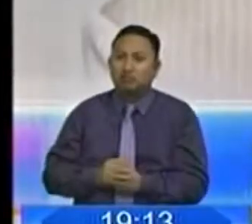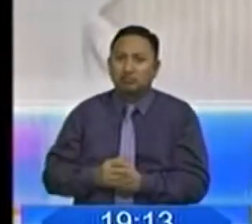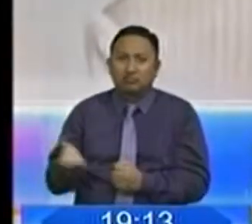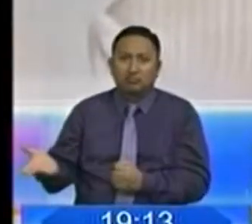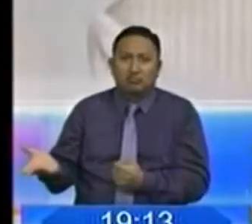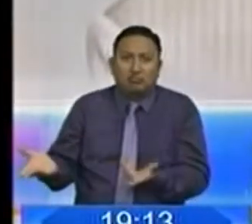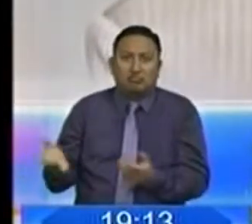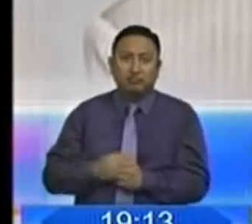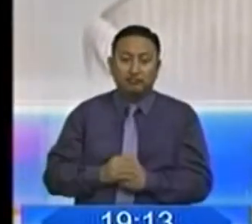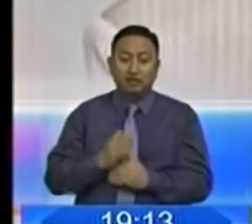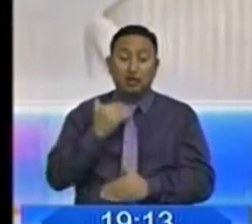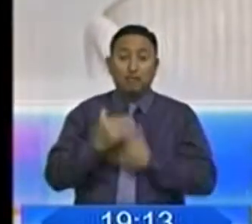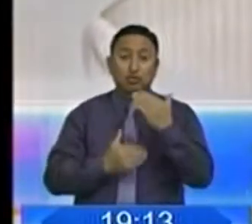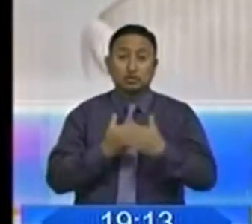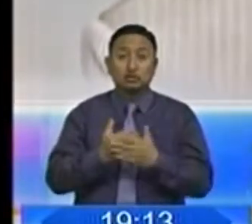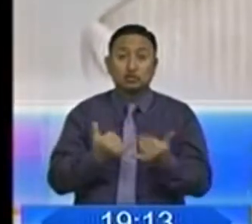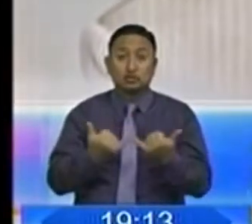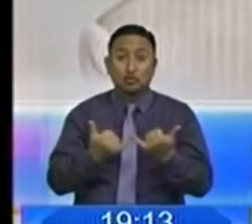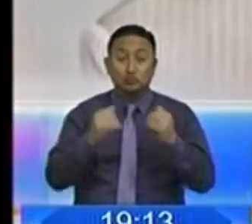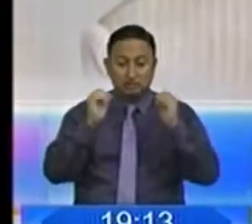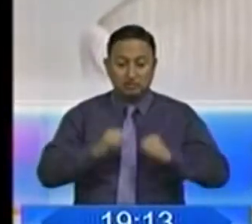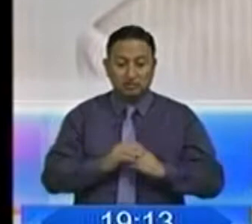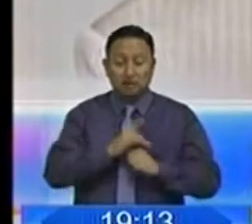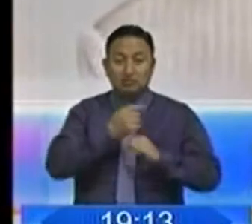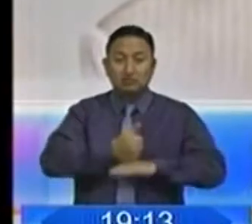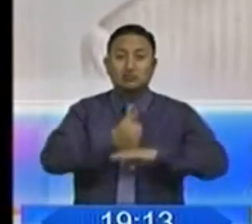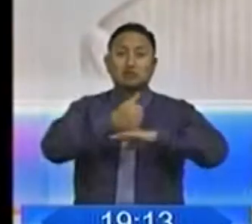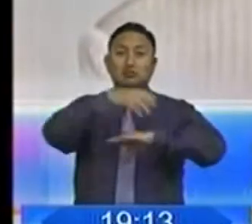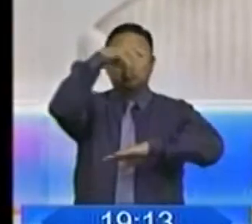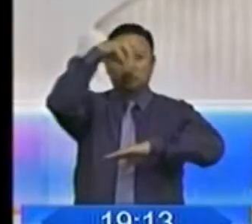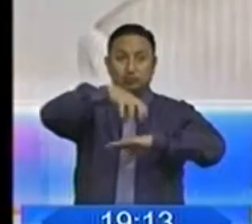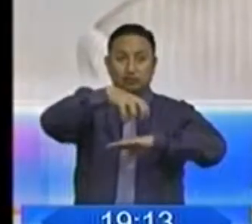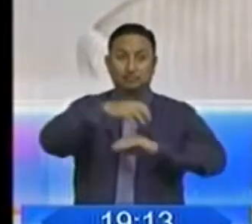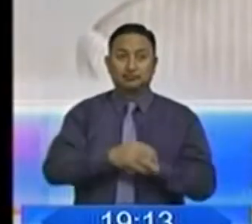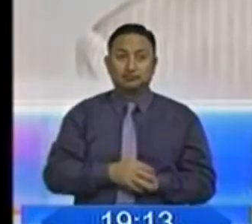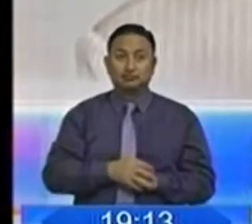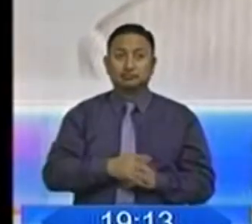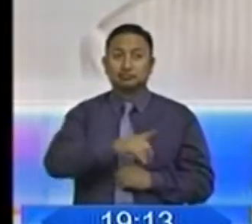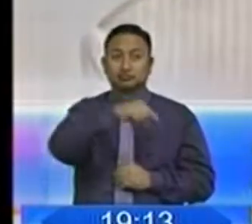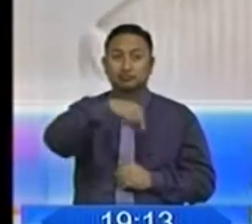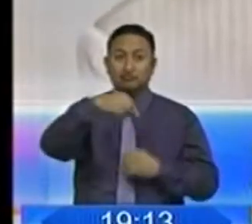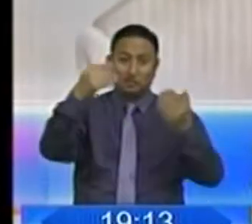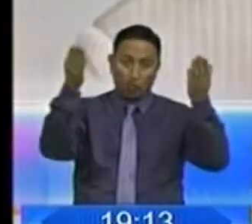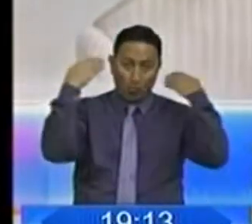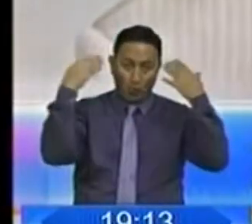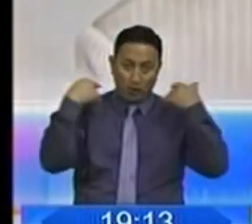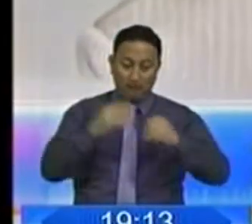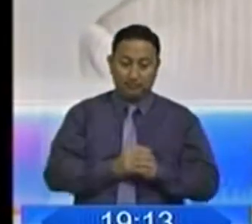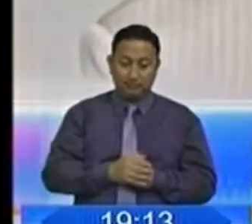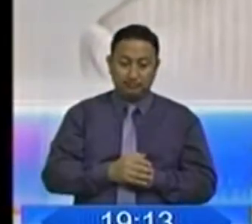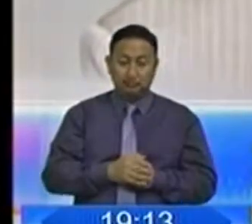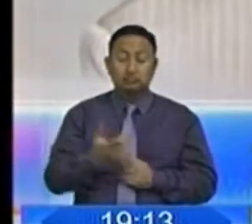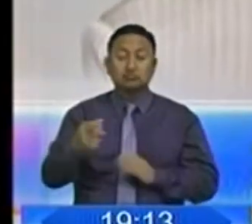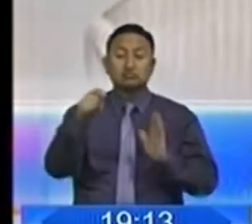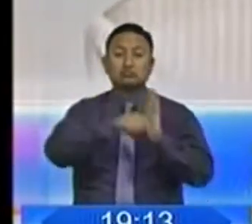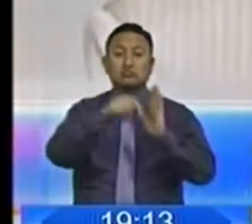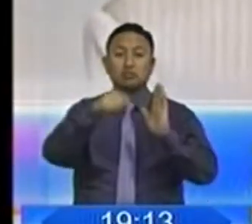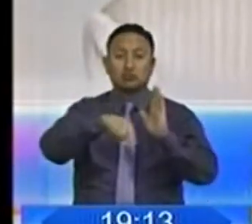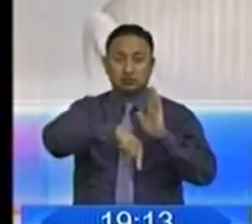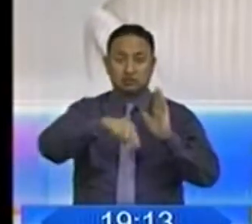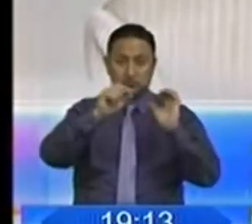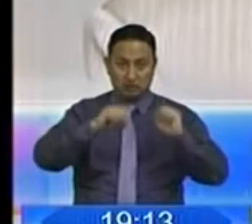El proceso debe entonces subir a la Corte Provincial aquí en Guayaquil. Y la Corte Provincial